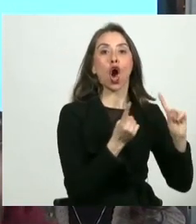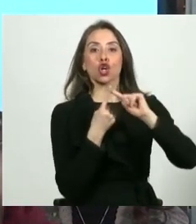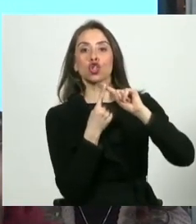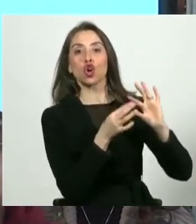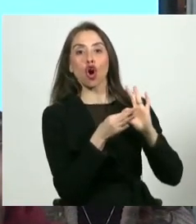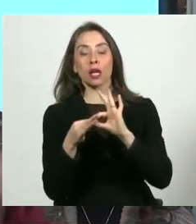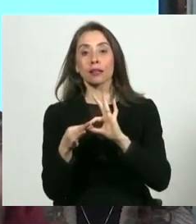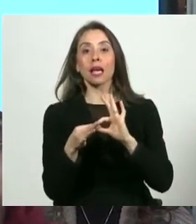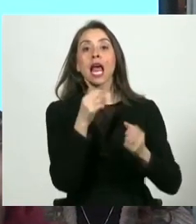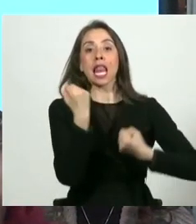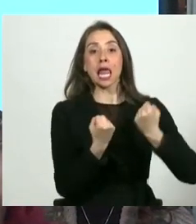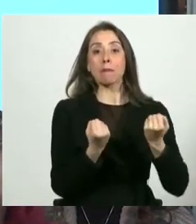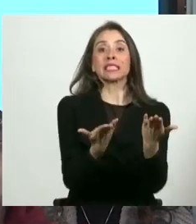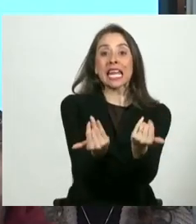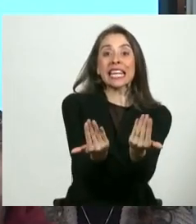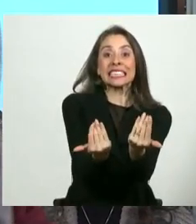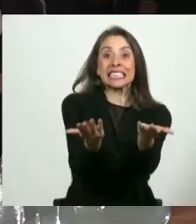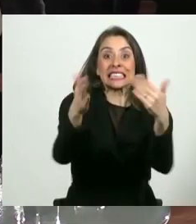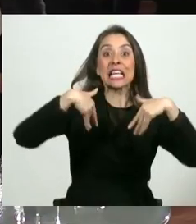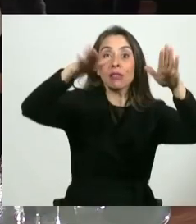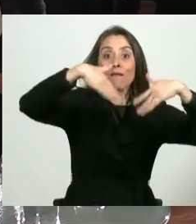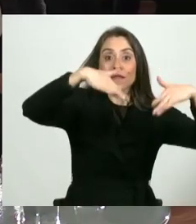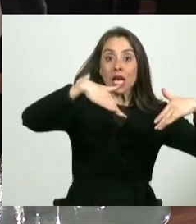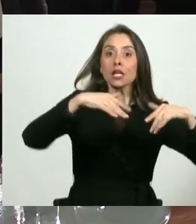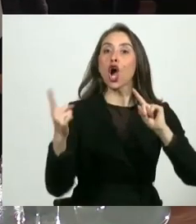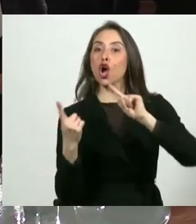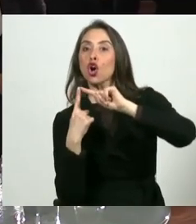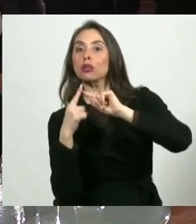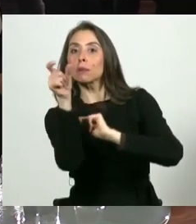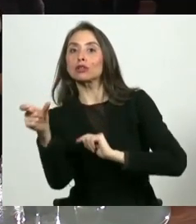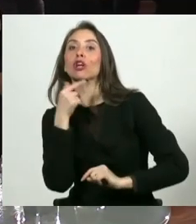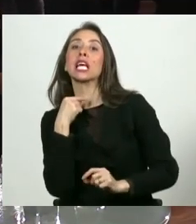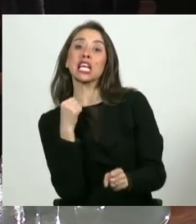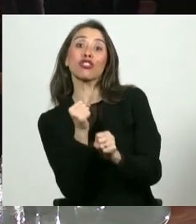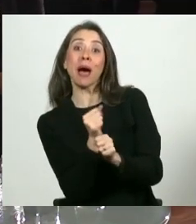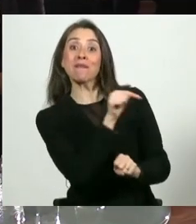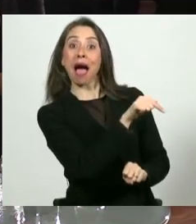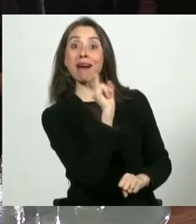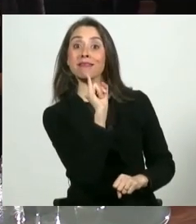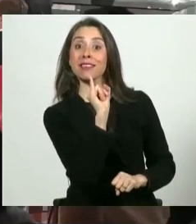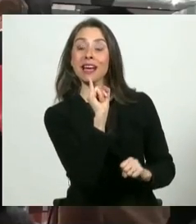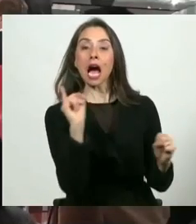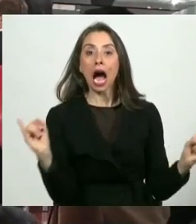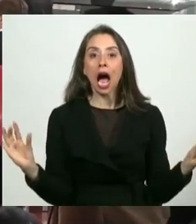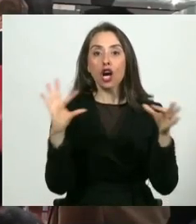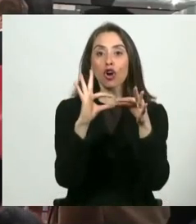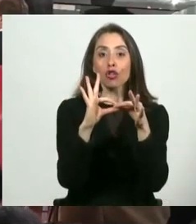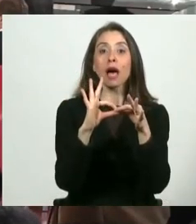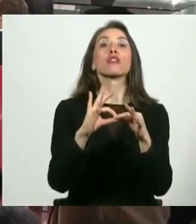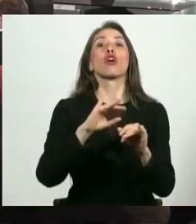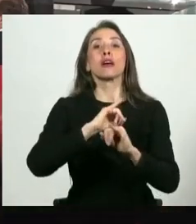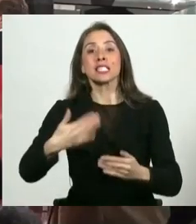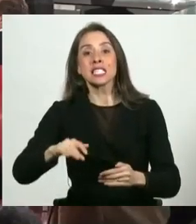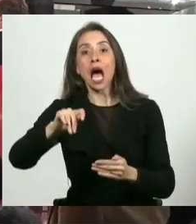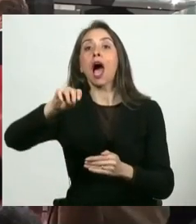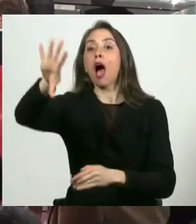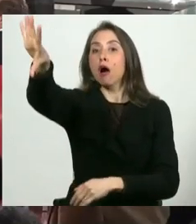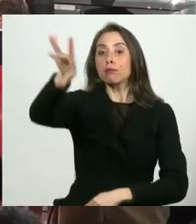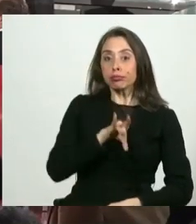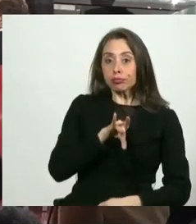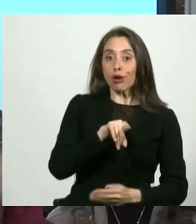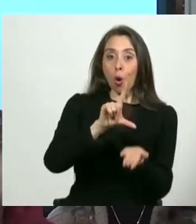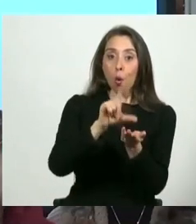la demanda laboral que producen las empresas con los que quieren trabajar en ellas, como también ese acompañamiento imprescindible en